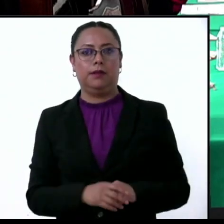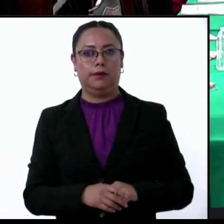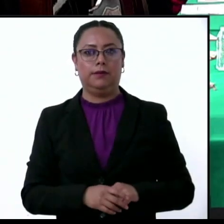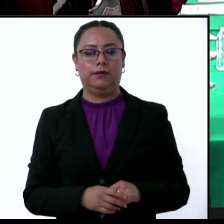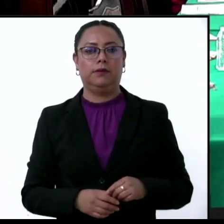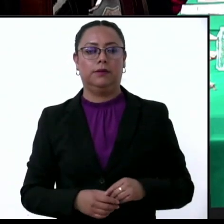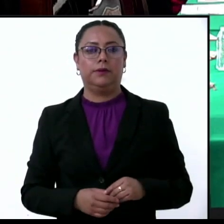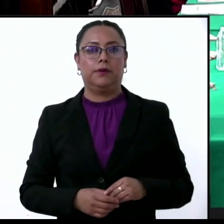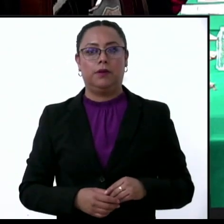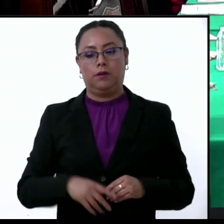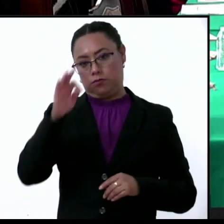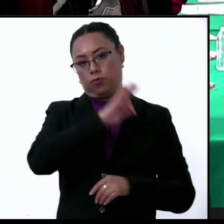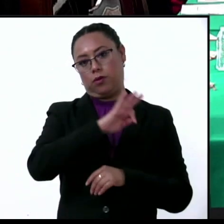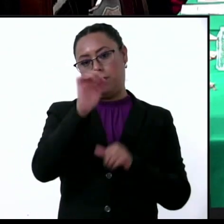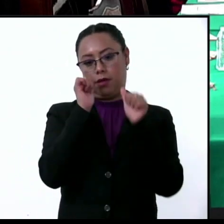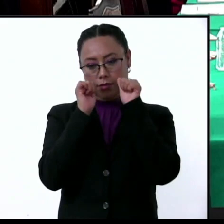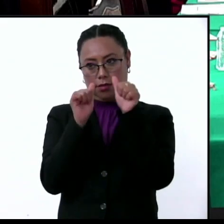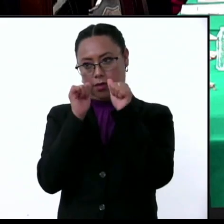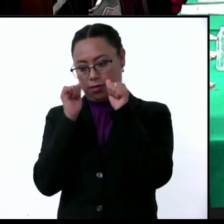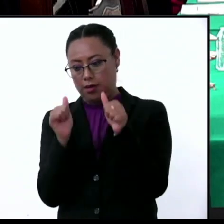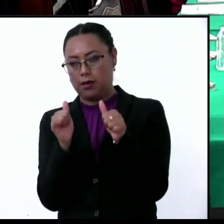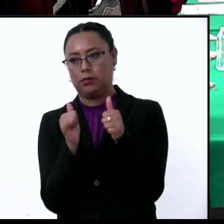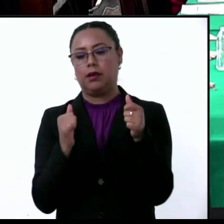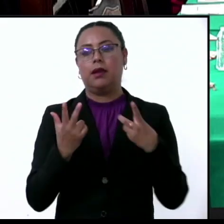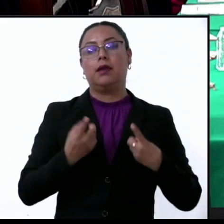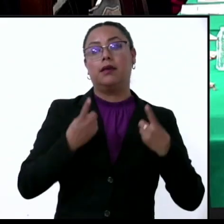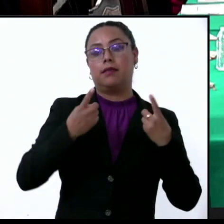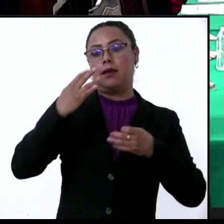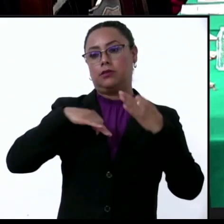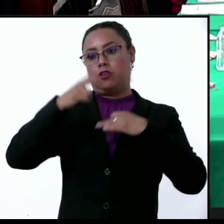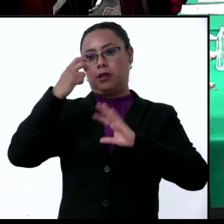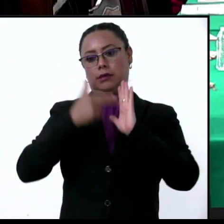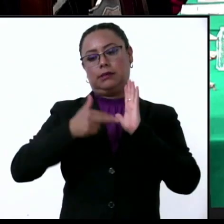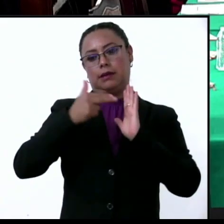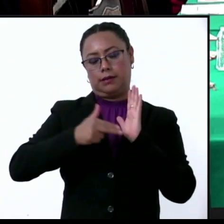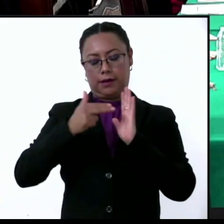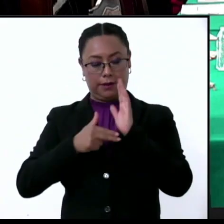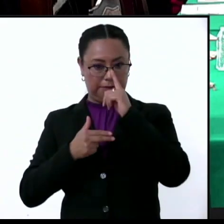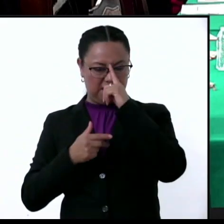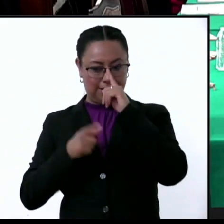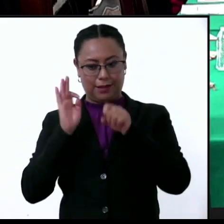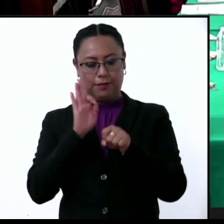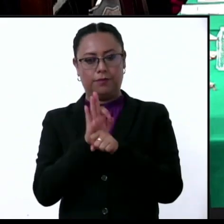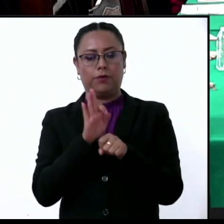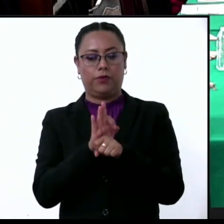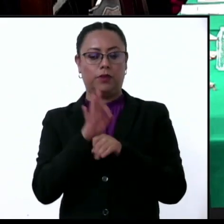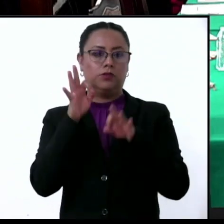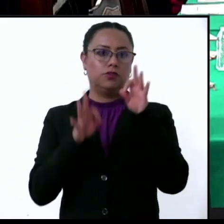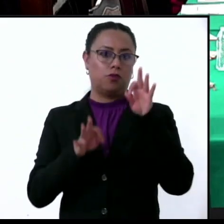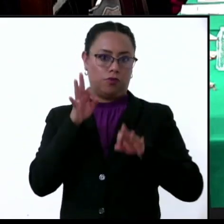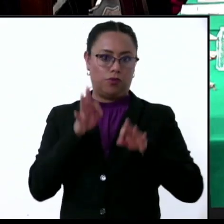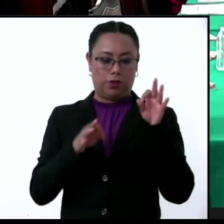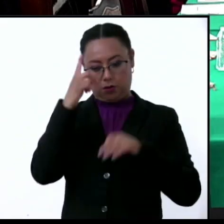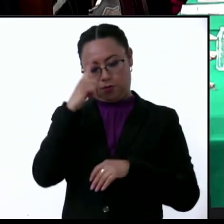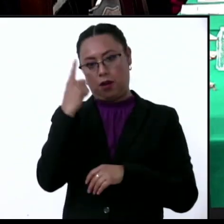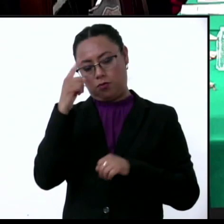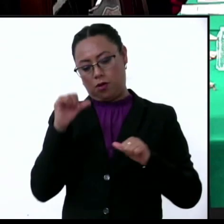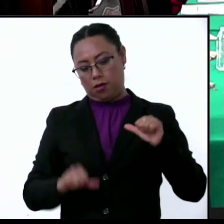puede atenderles, que puede brindarles este mecanismo de atención, de protección jurídica a una